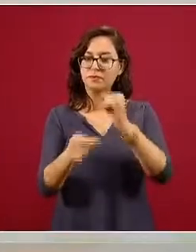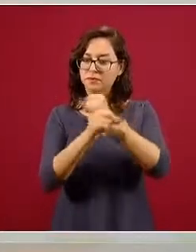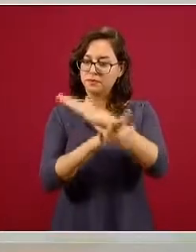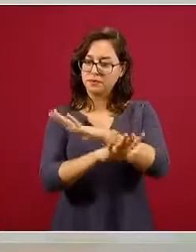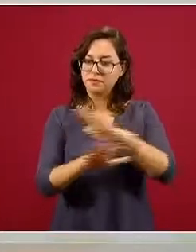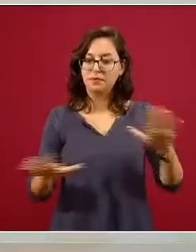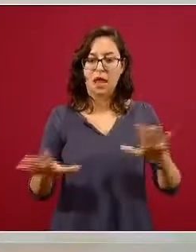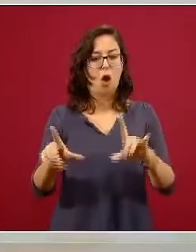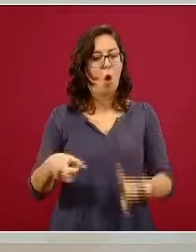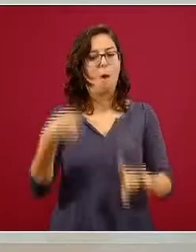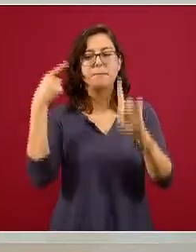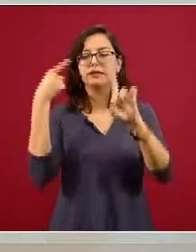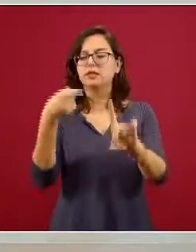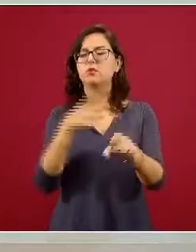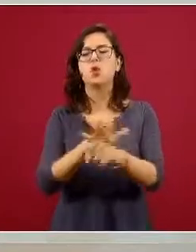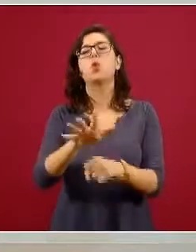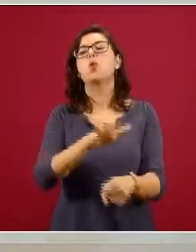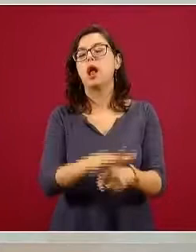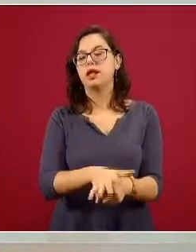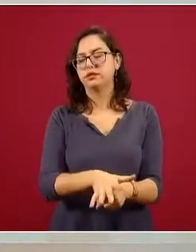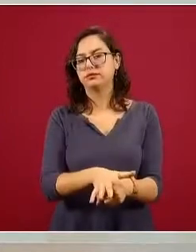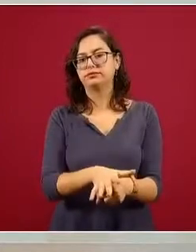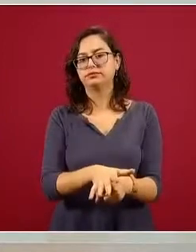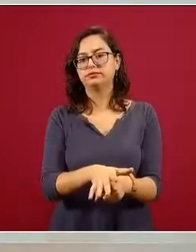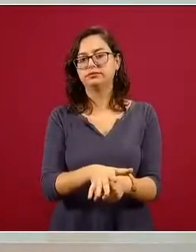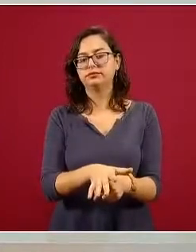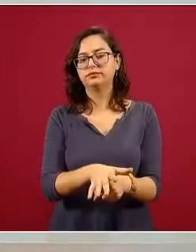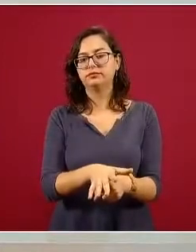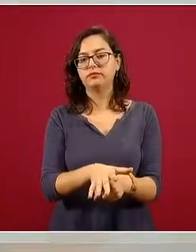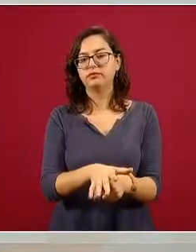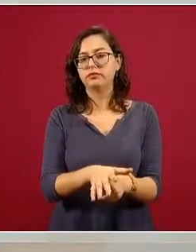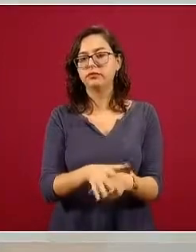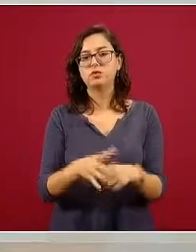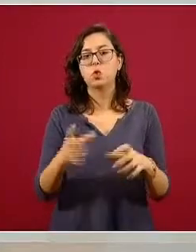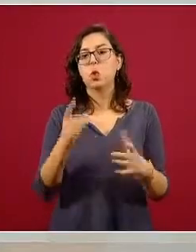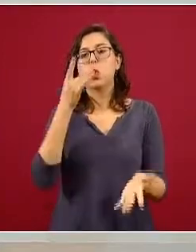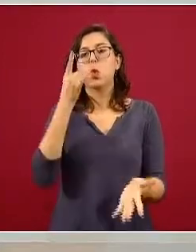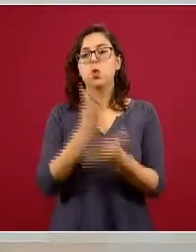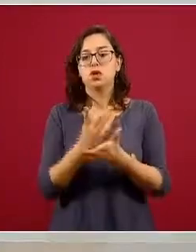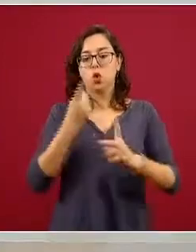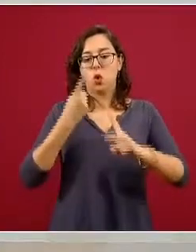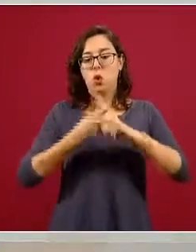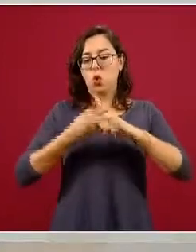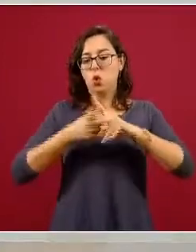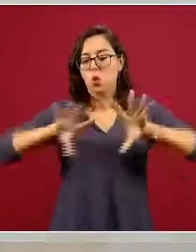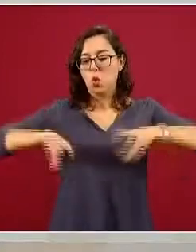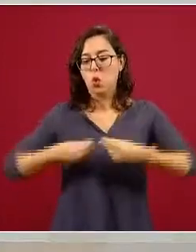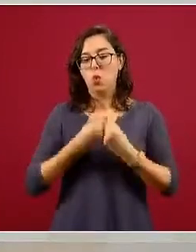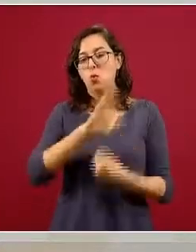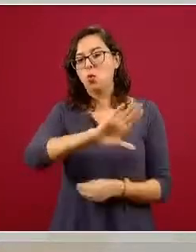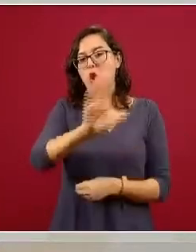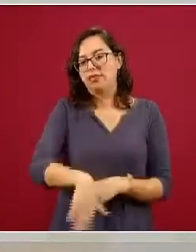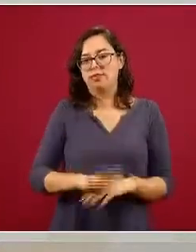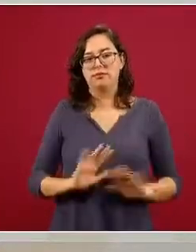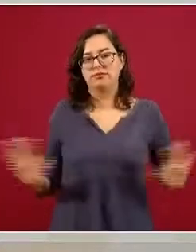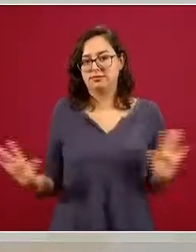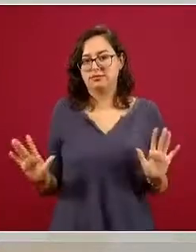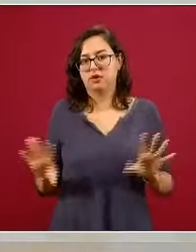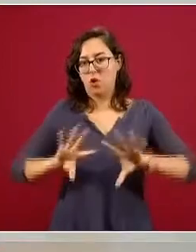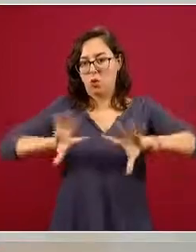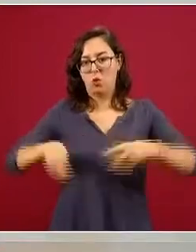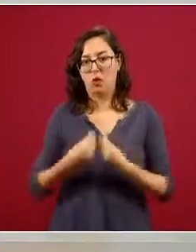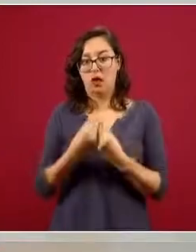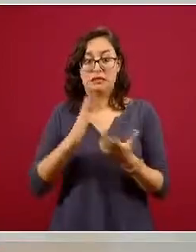fue, y eso es lo que presentamos el día de ayer, fue el exceso total de muertes